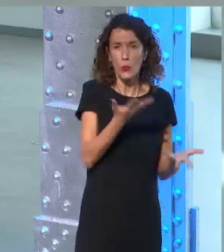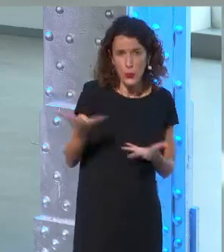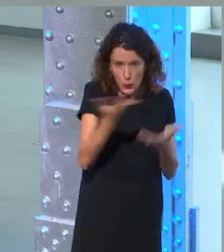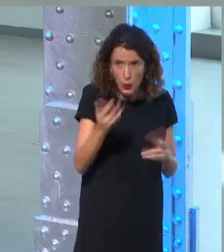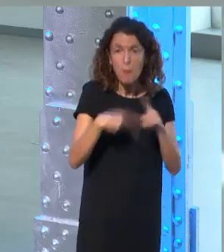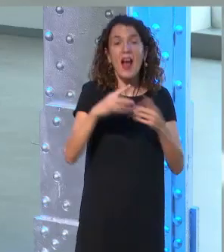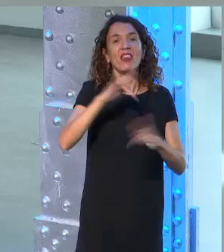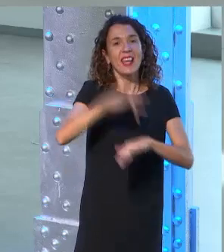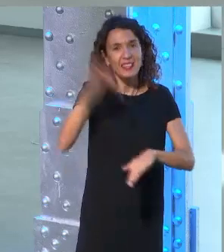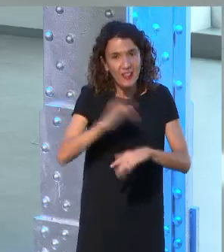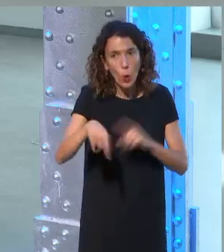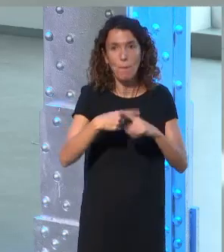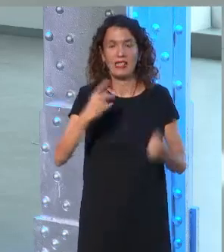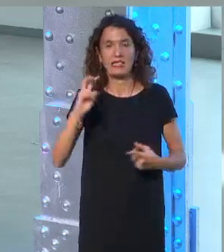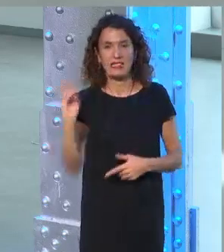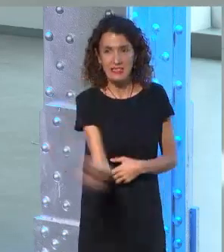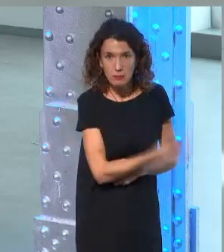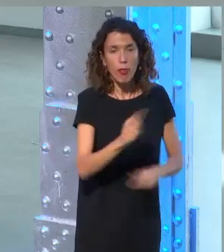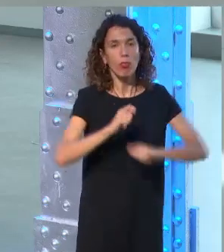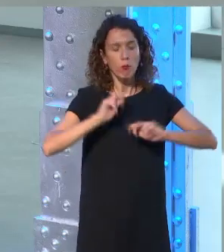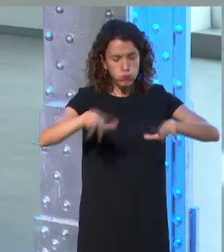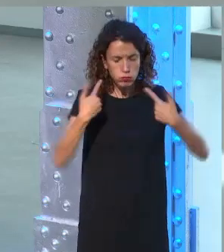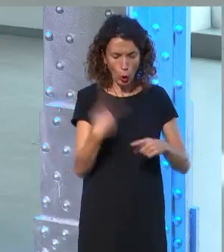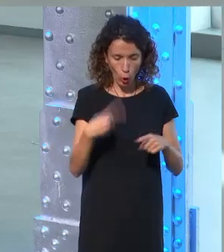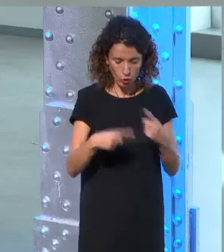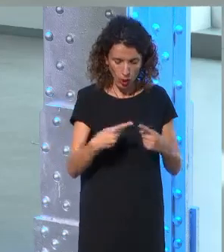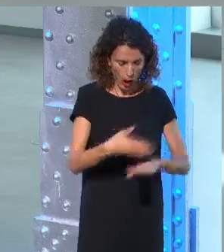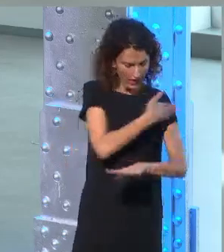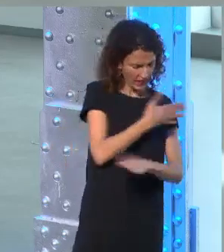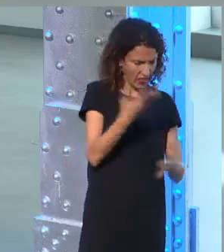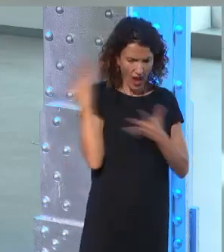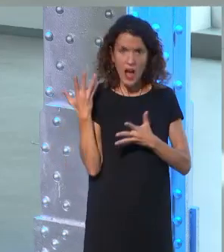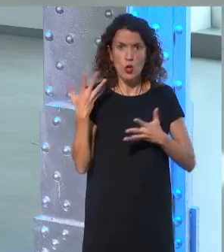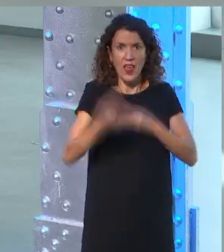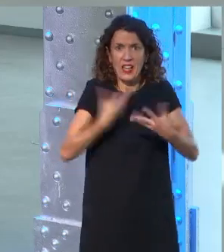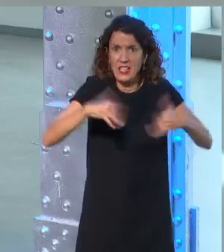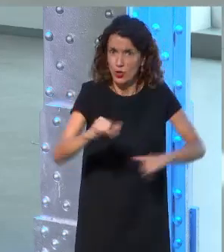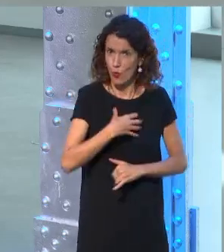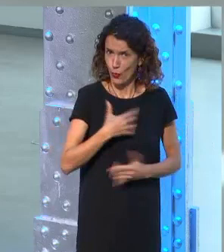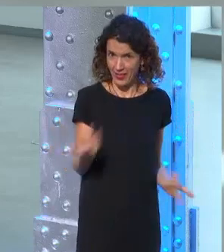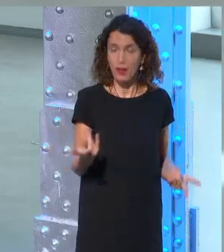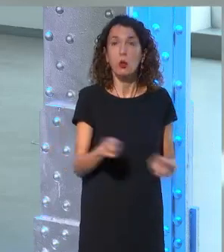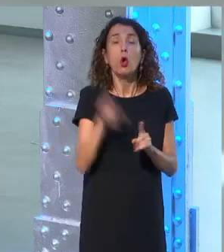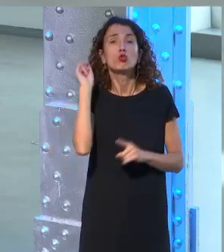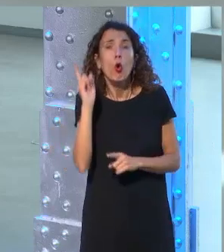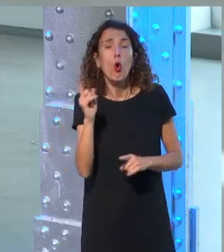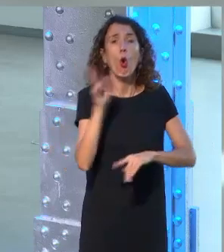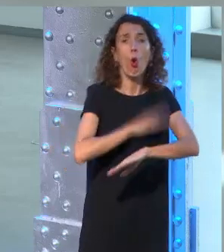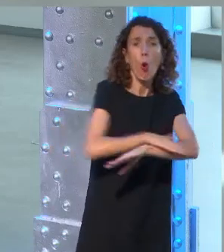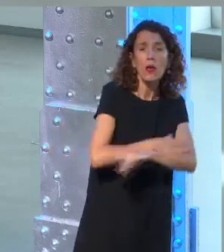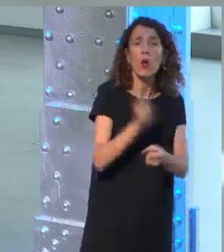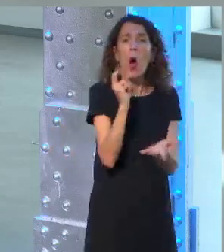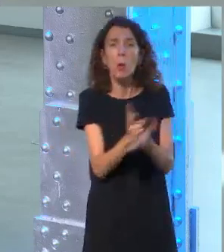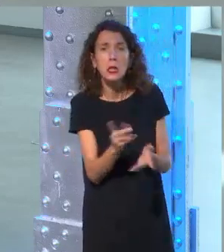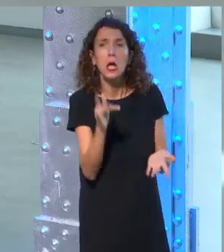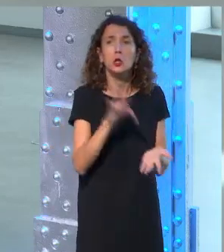la digitalización, las baterías, nos permite hacer cosas que eran impensables y por lo tanto en muchos casos ya no es una cuestión de que un gobierno